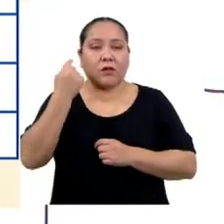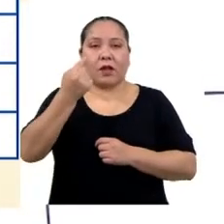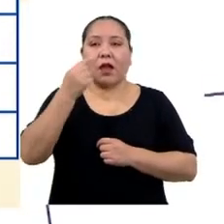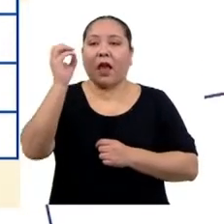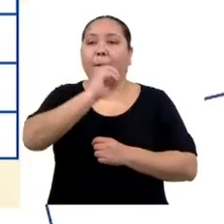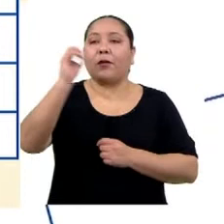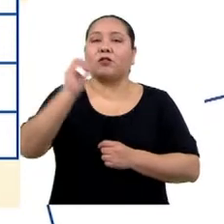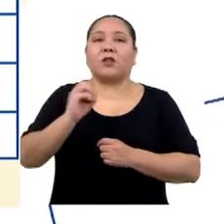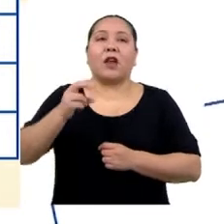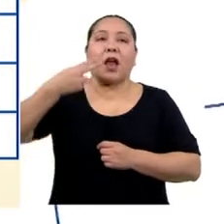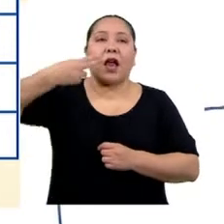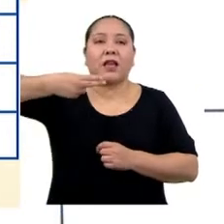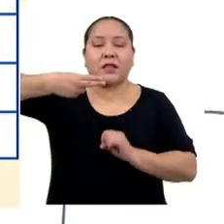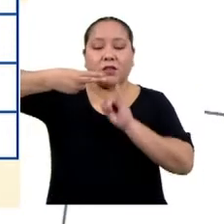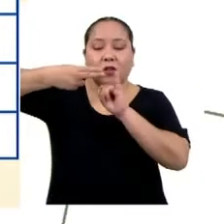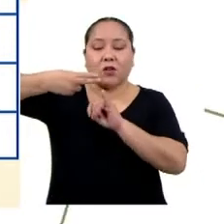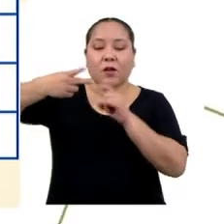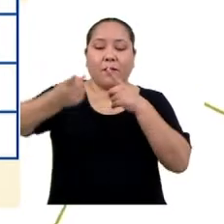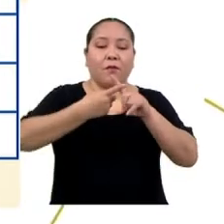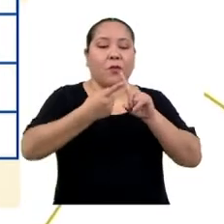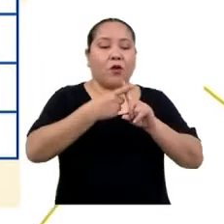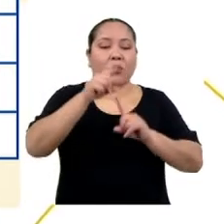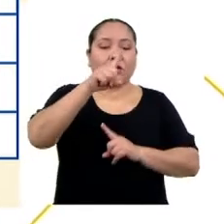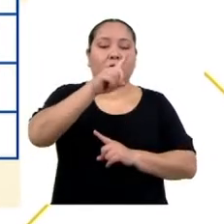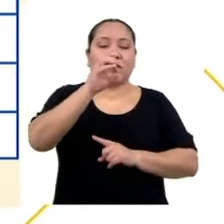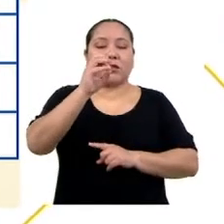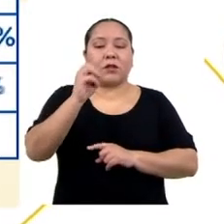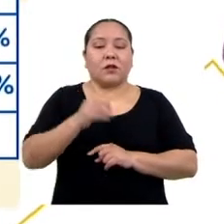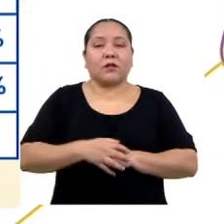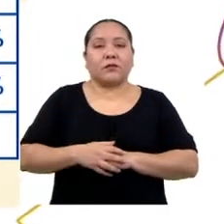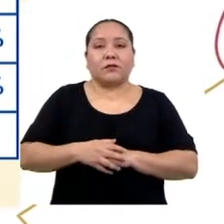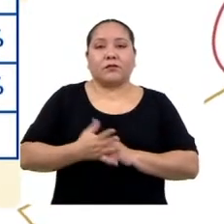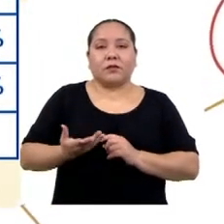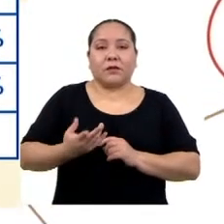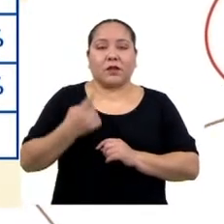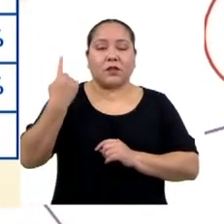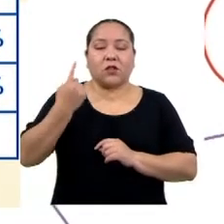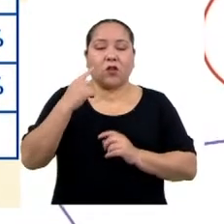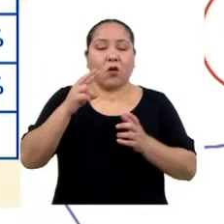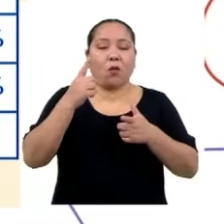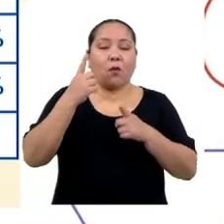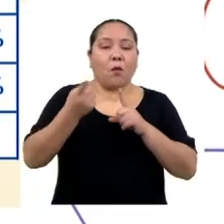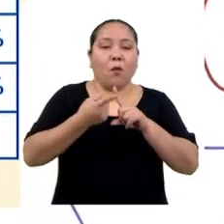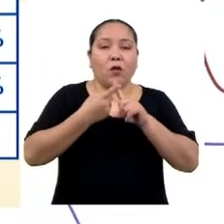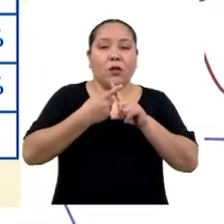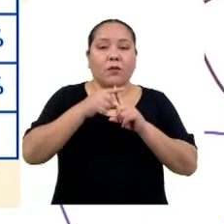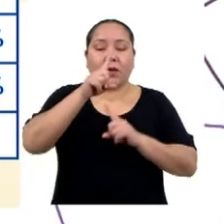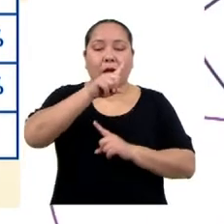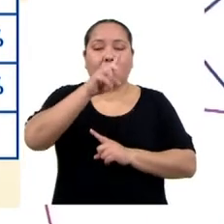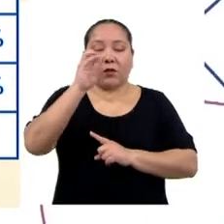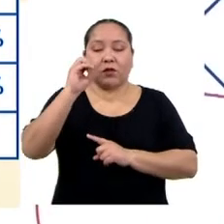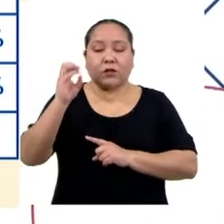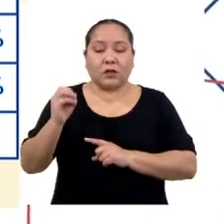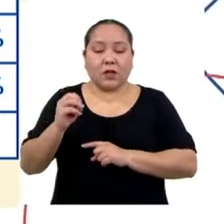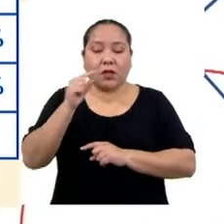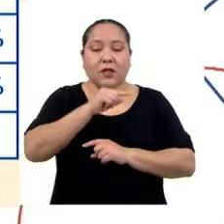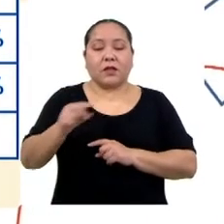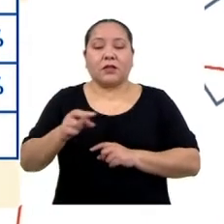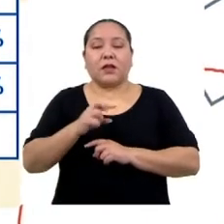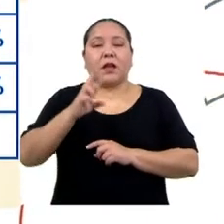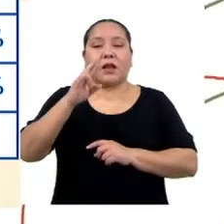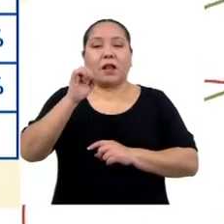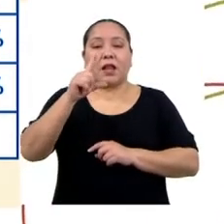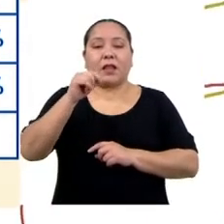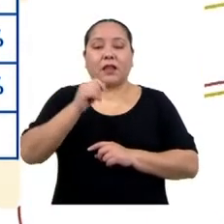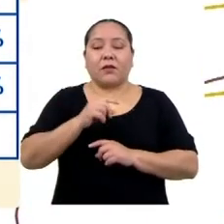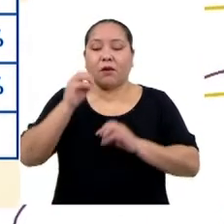porcentual h sub i por ciento, que no es más que multiplicar por 100 a la frecuencia relativa expresada en